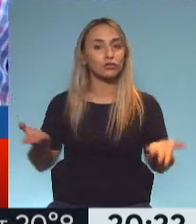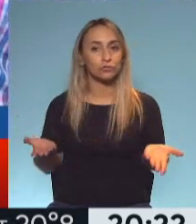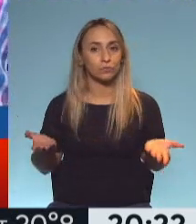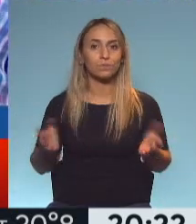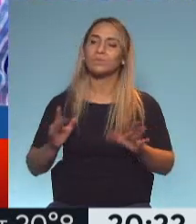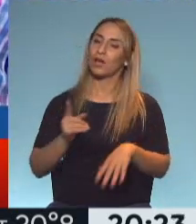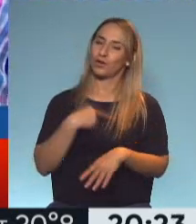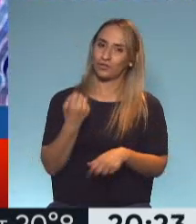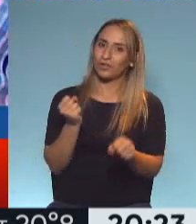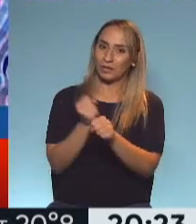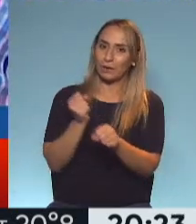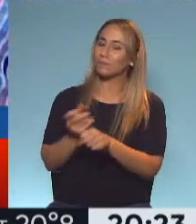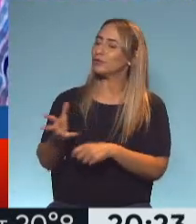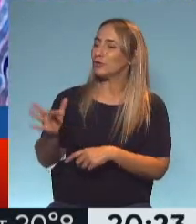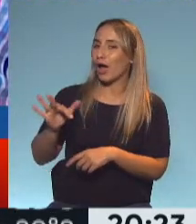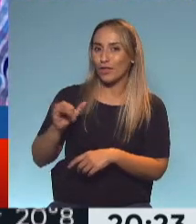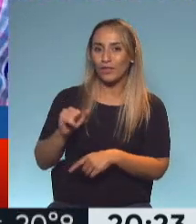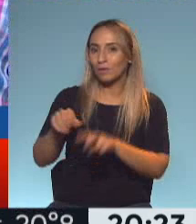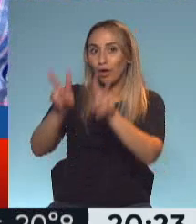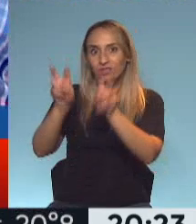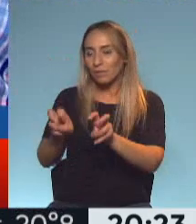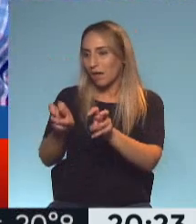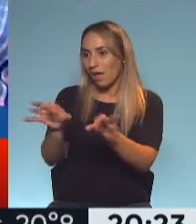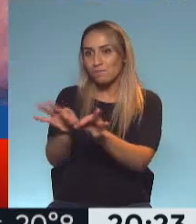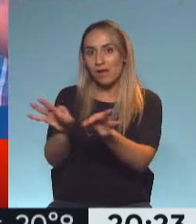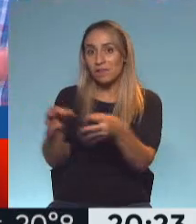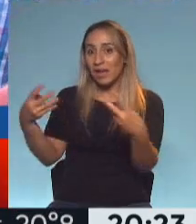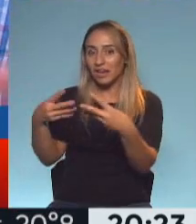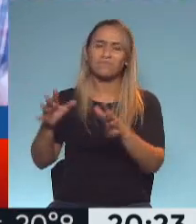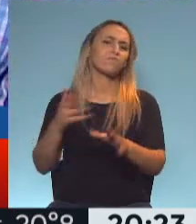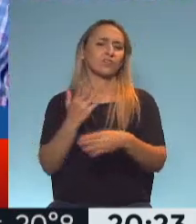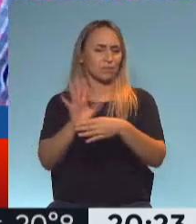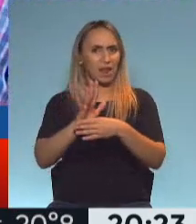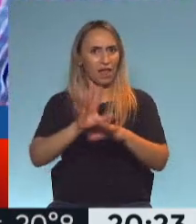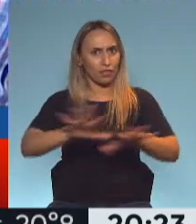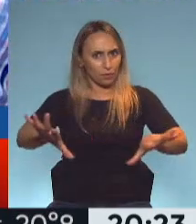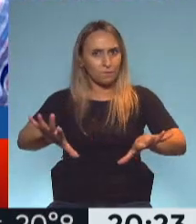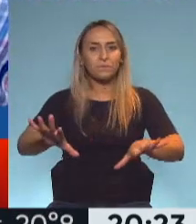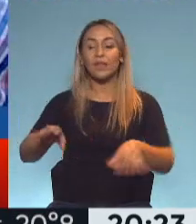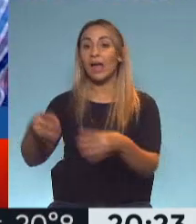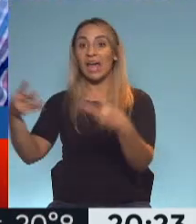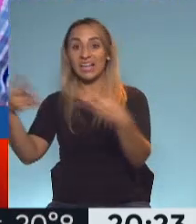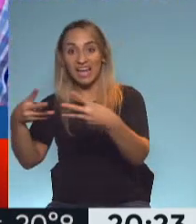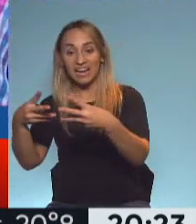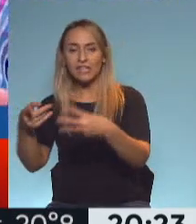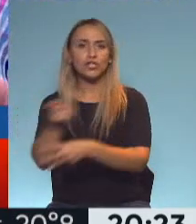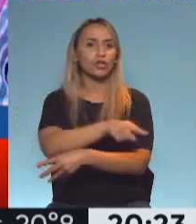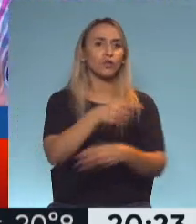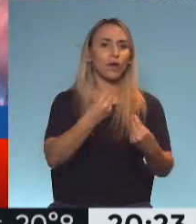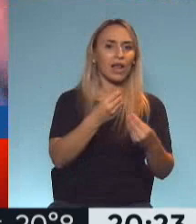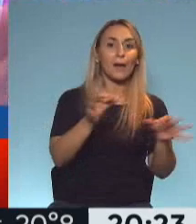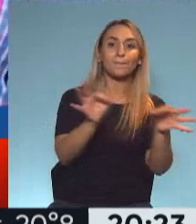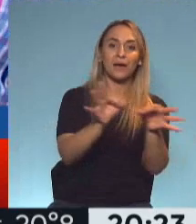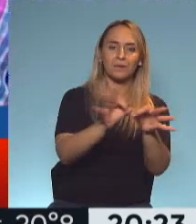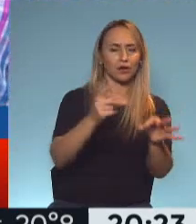Nosotros trabajamos todos los días con el tema Malvinas, y también separamos. Una cosa es la guerra y otra cosa es la cuestión Malvinas. No nos quedamos